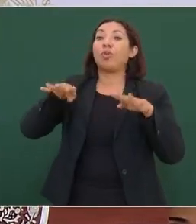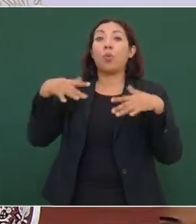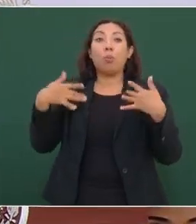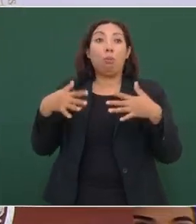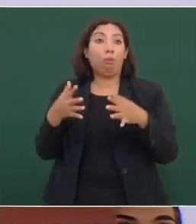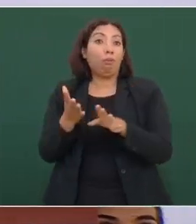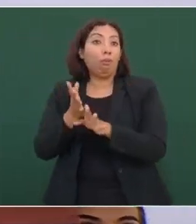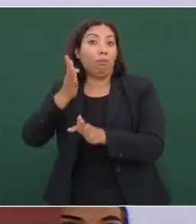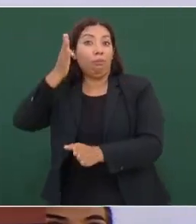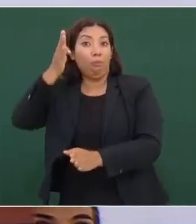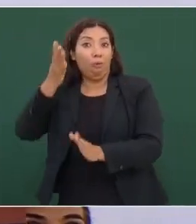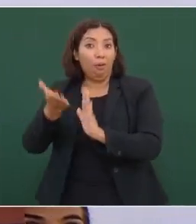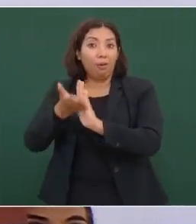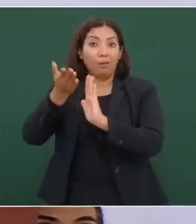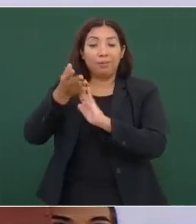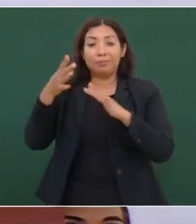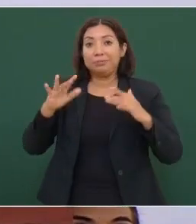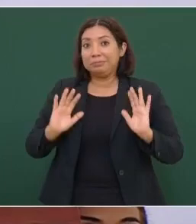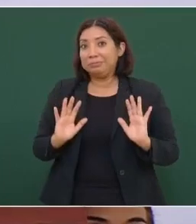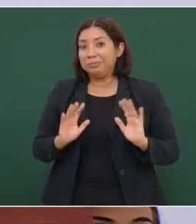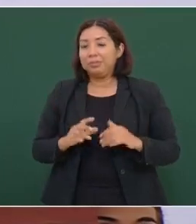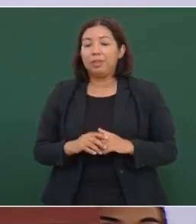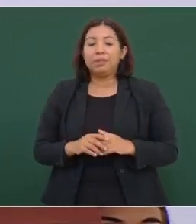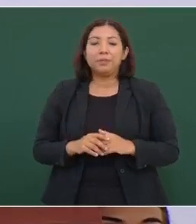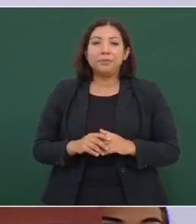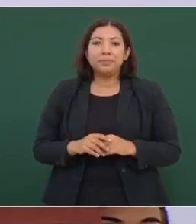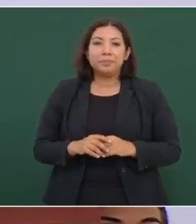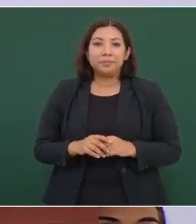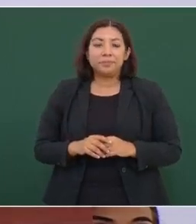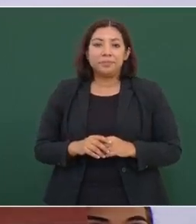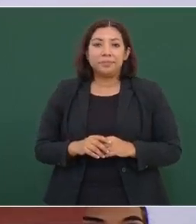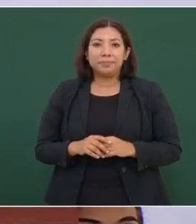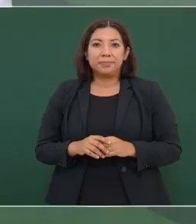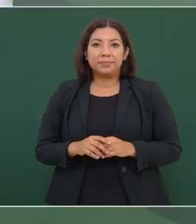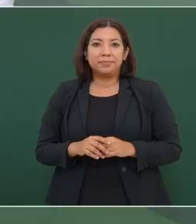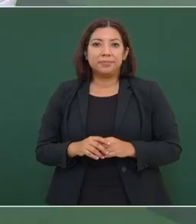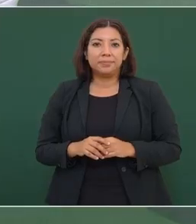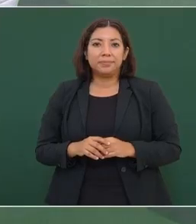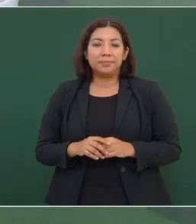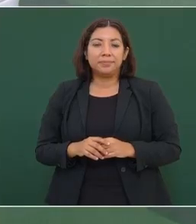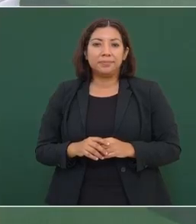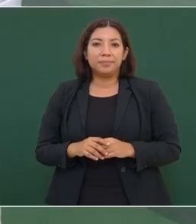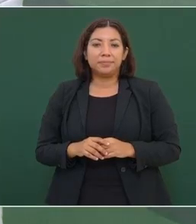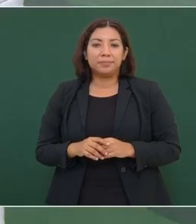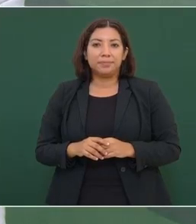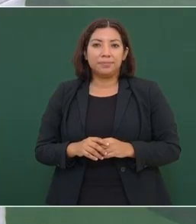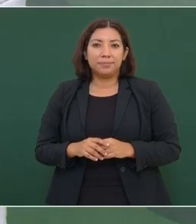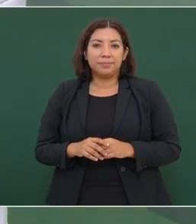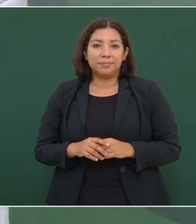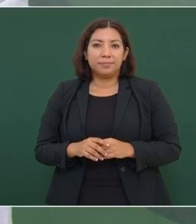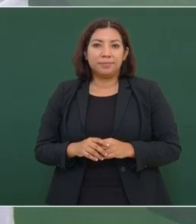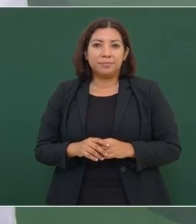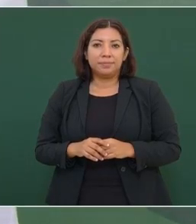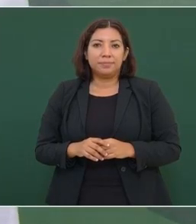porque estamos hablando de